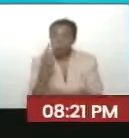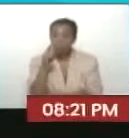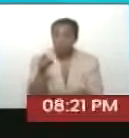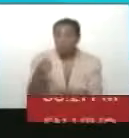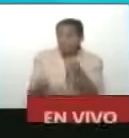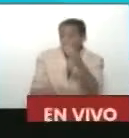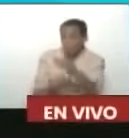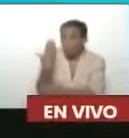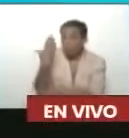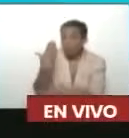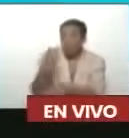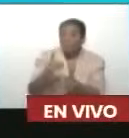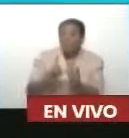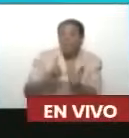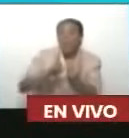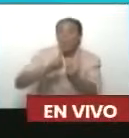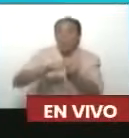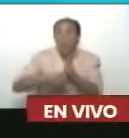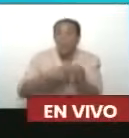de la pospandemia,